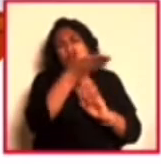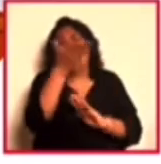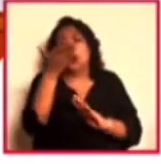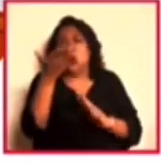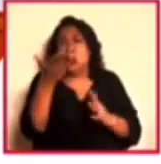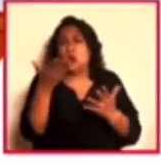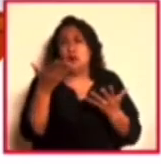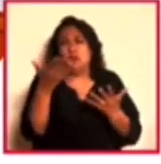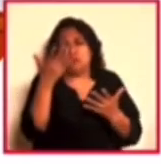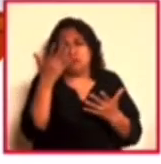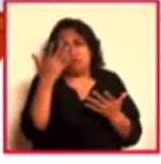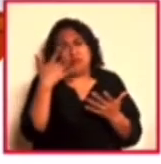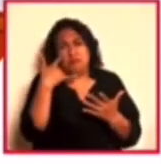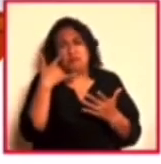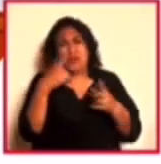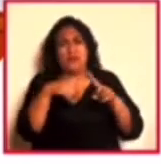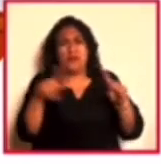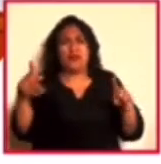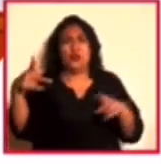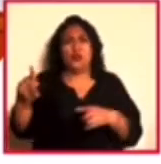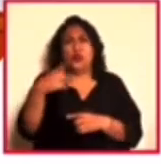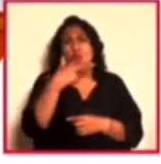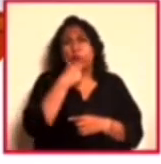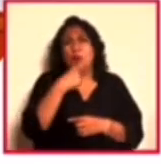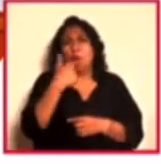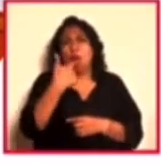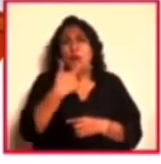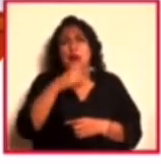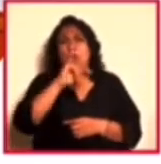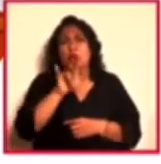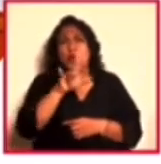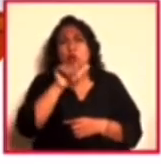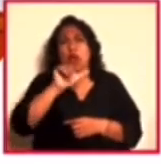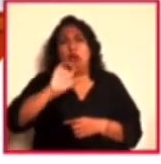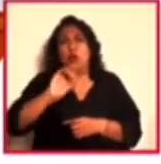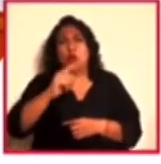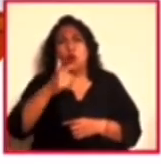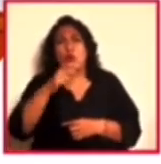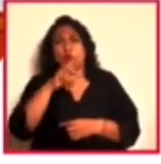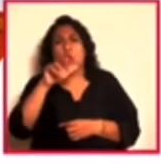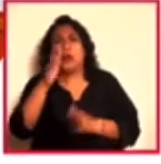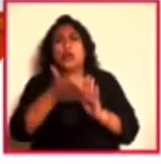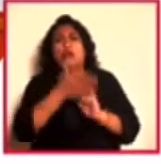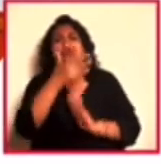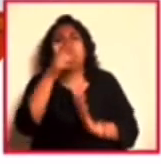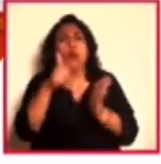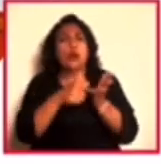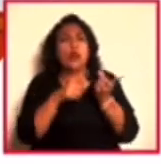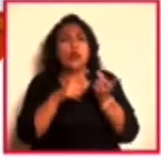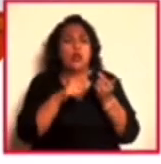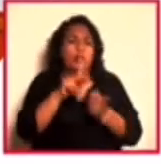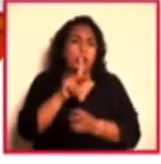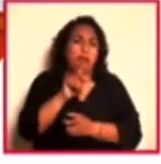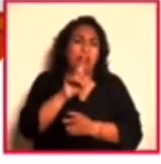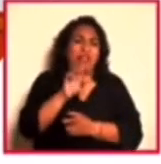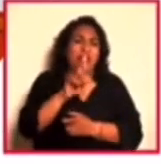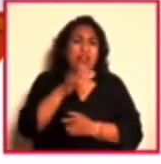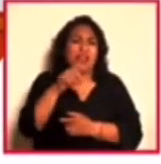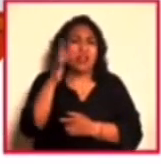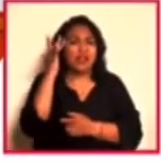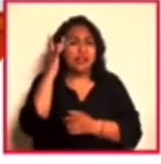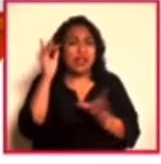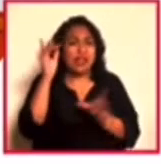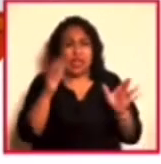de Juan O'Gorman, construida en el Pedregal de San Ángel, en la Ciudad de México, justo